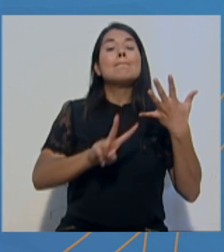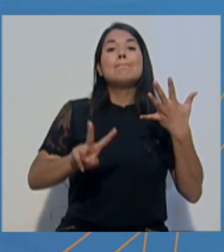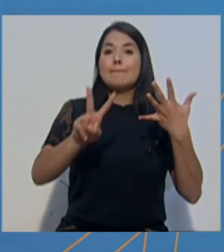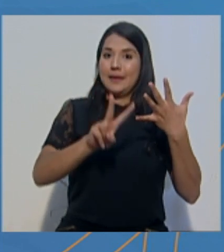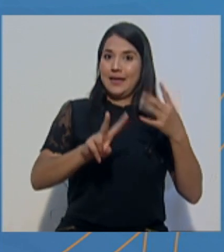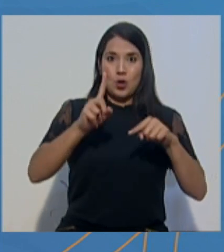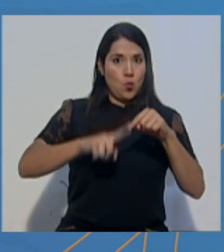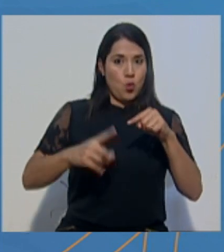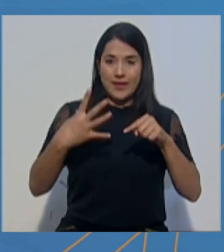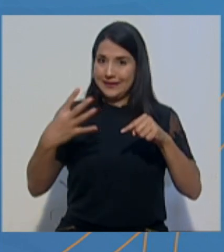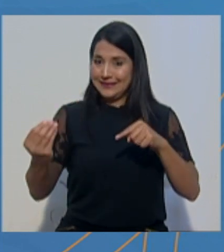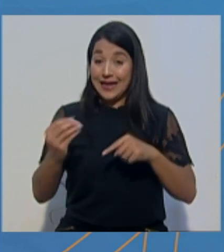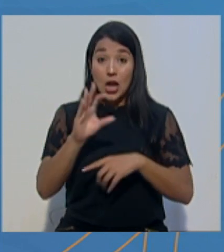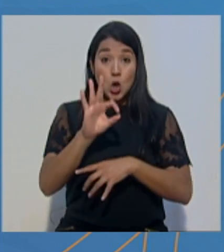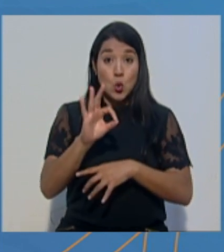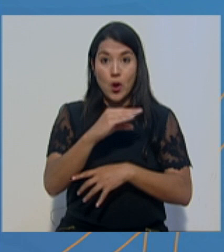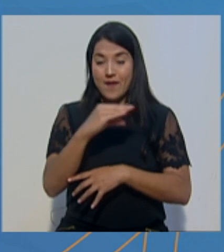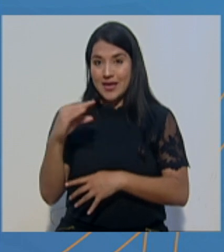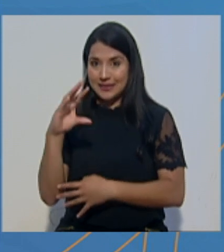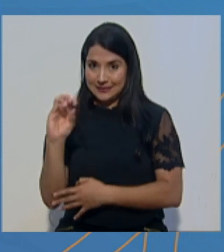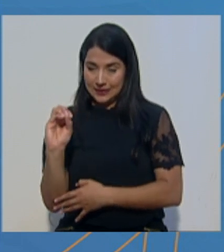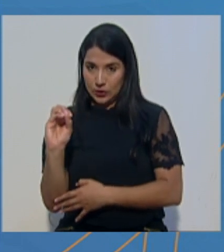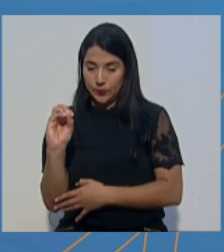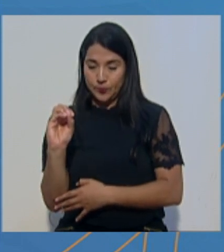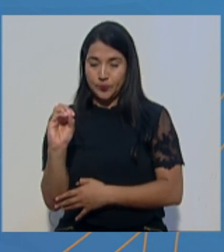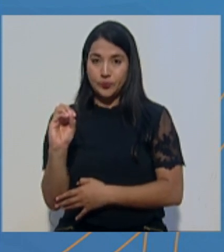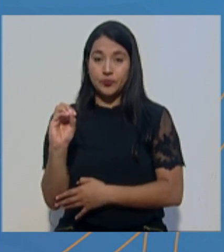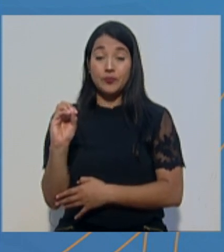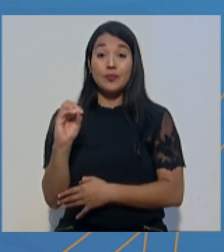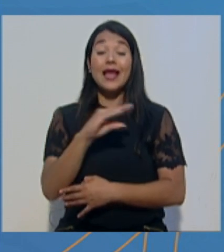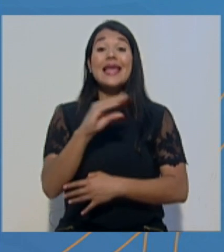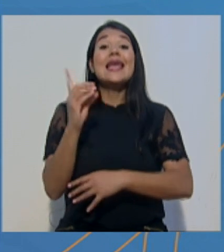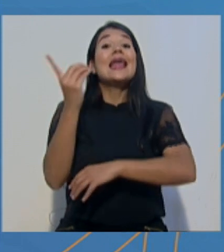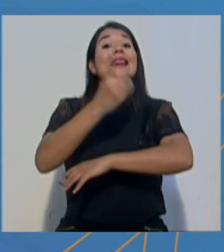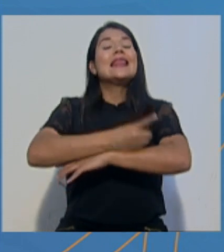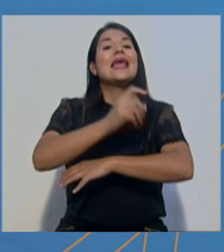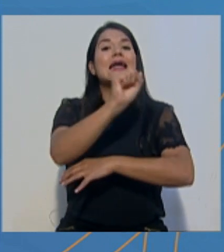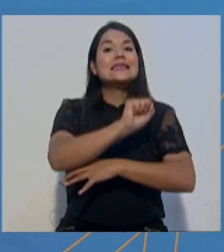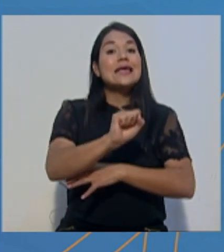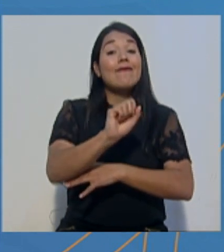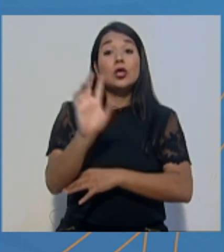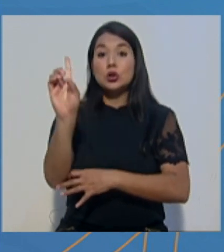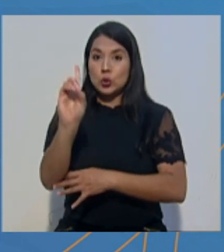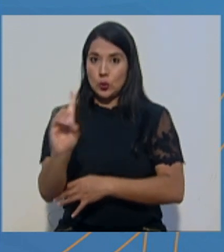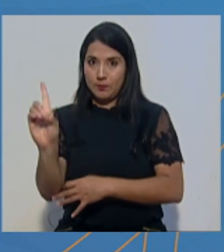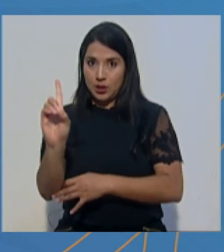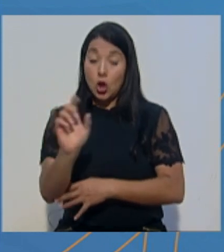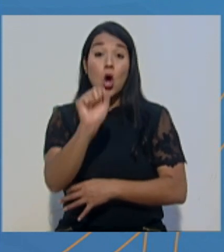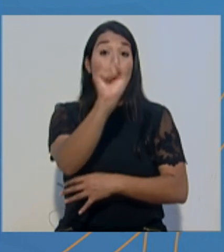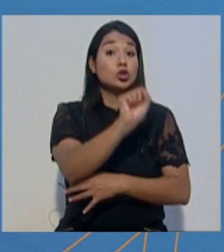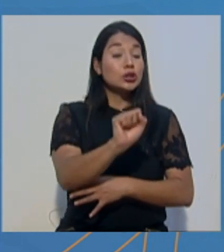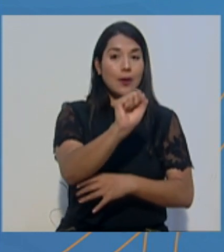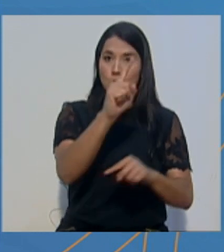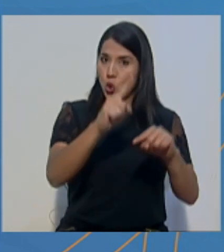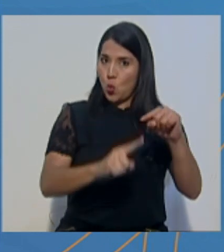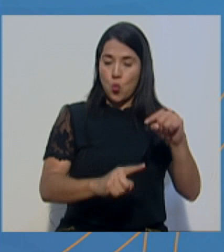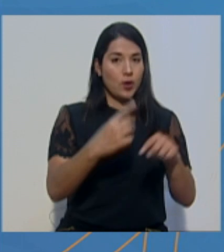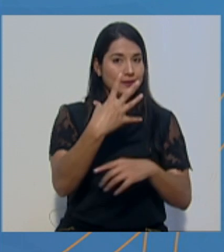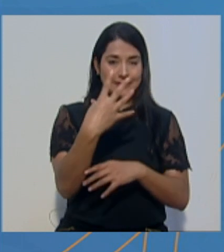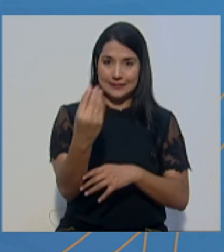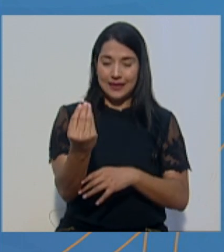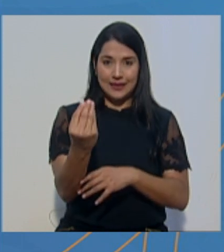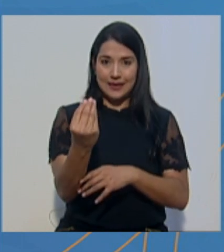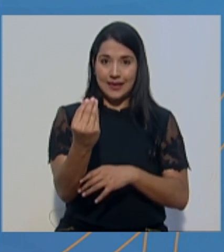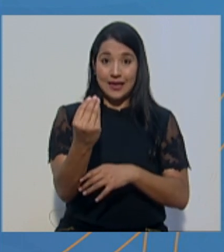las placas que terminan en 9 y 0. Y los días sábados y domingos, los sábados no podrán